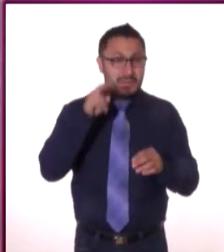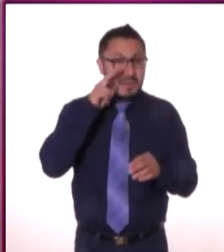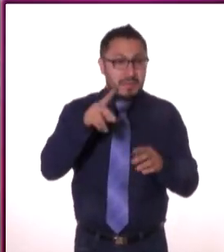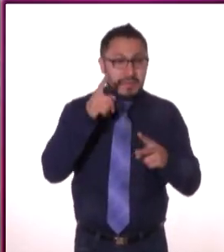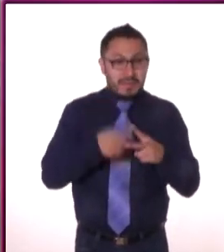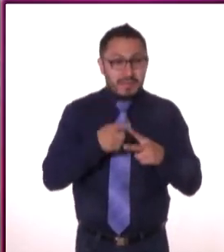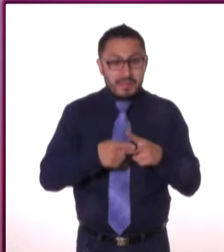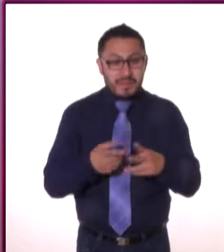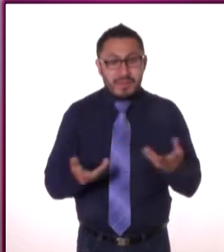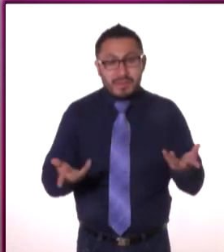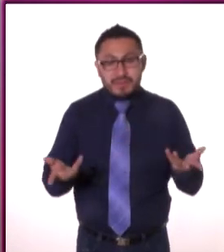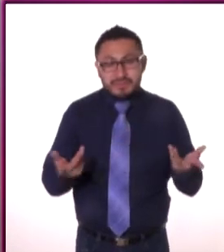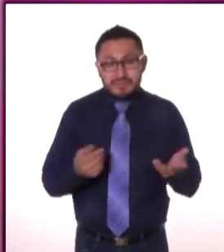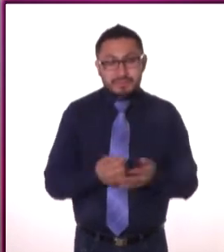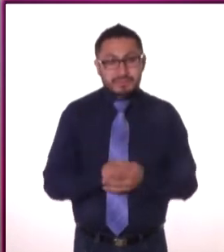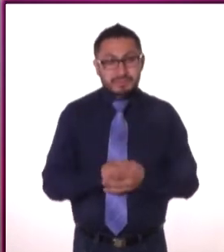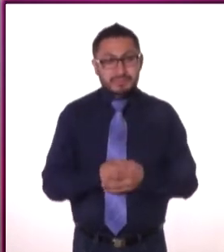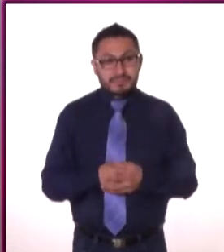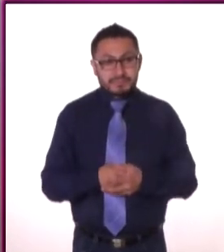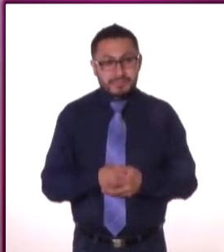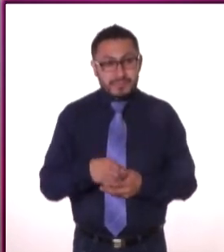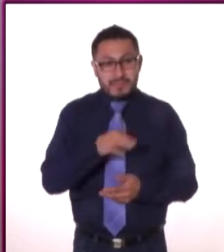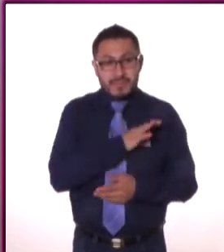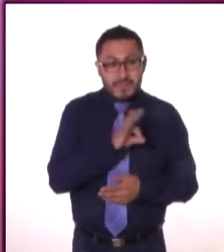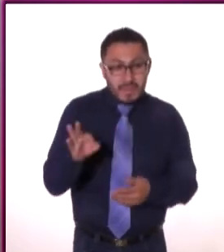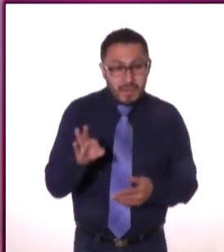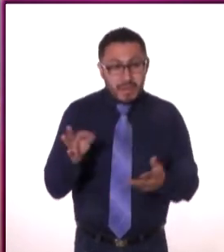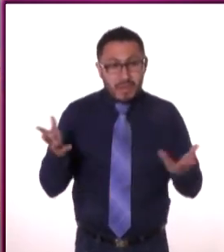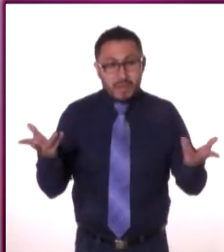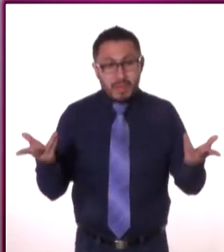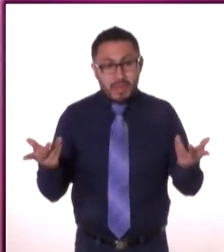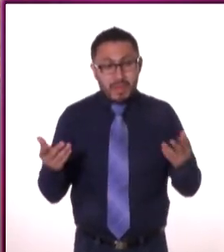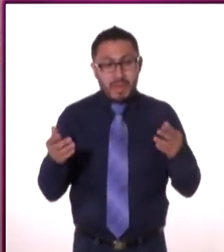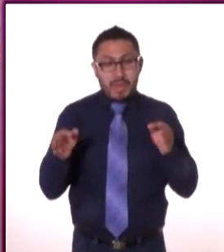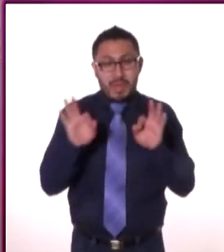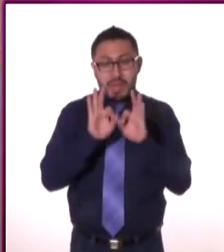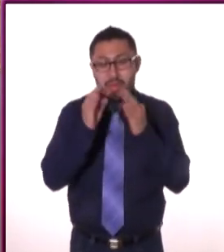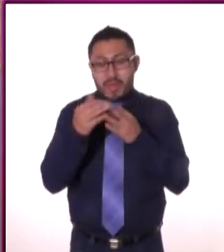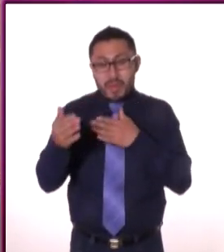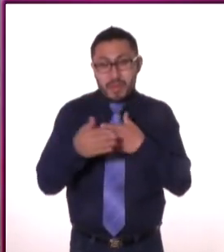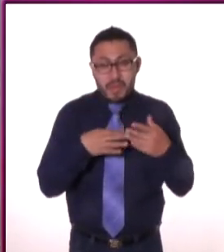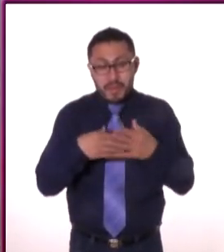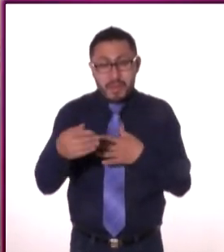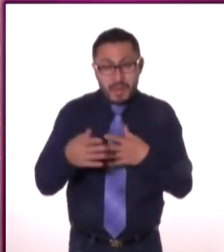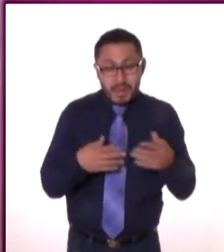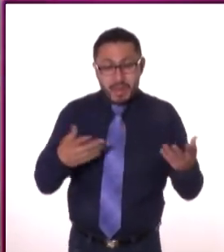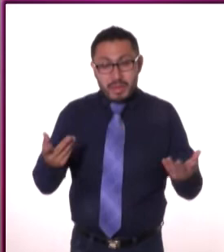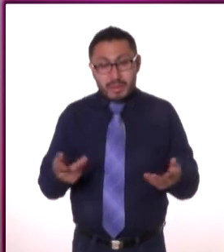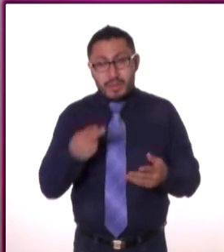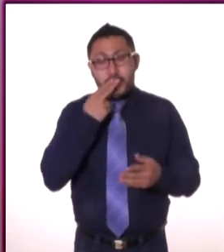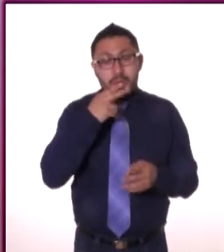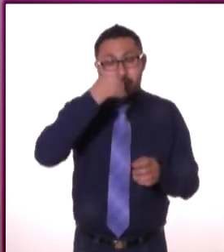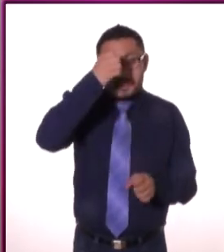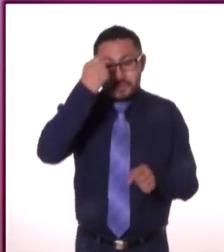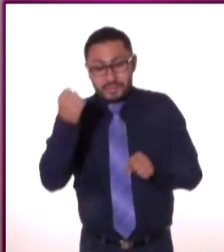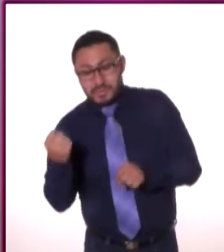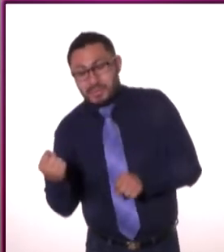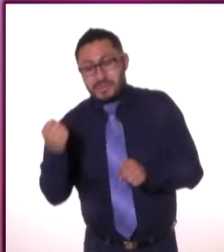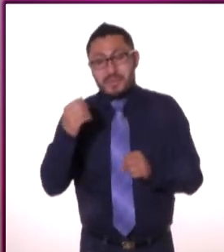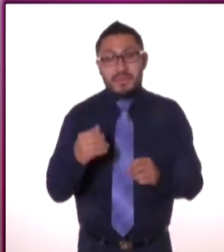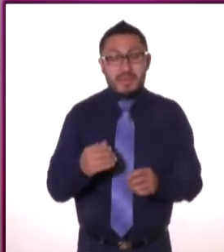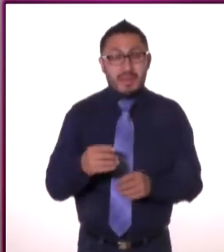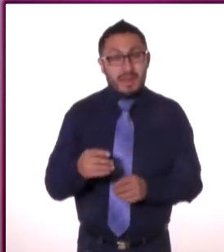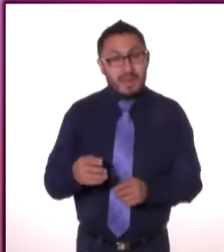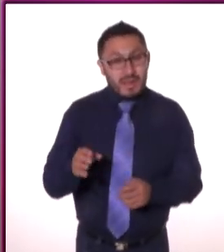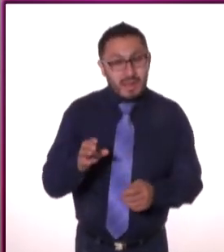la perspectiva de las matemáticas, ¿se puede modelar el uso de una palanca